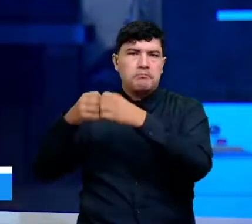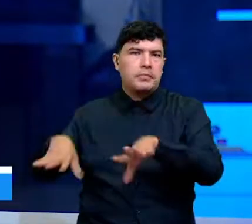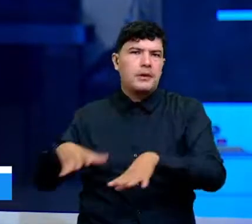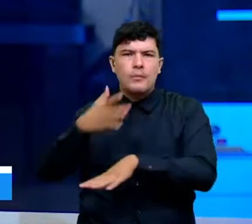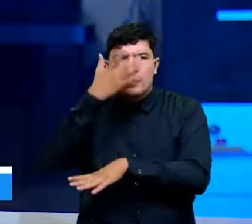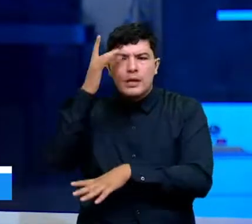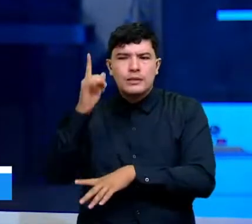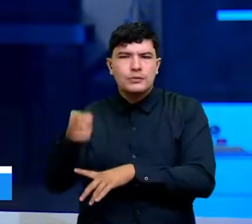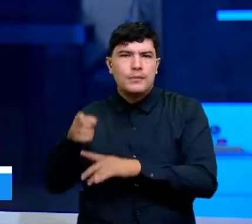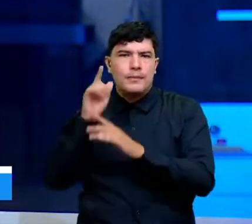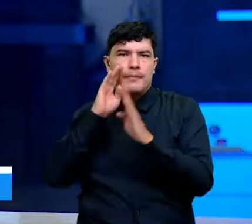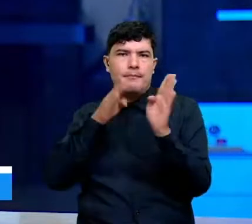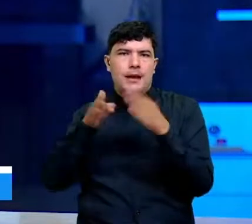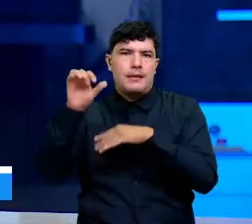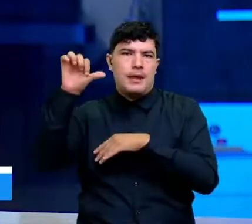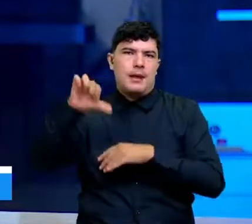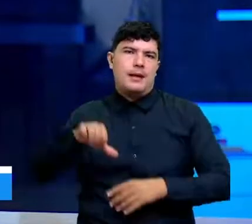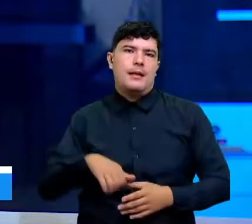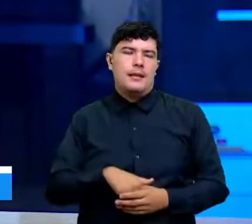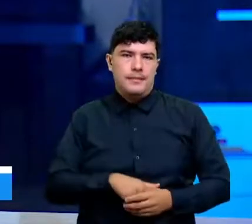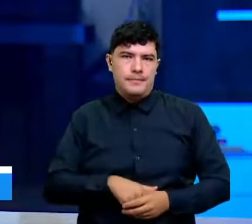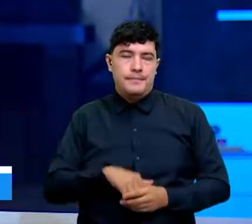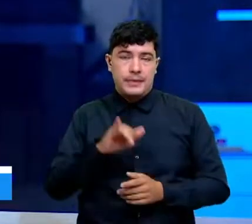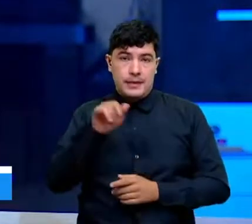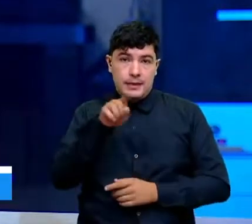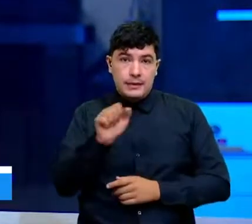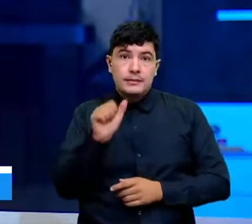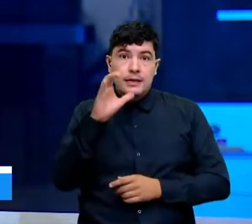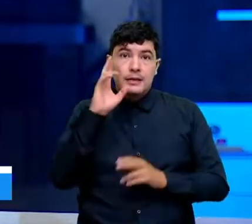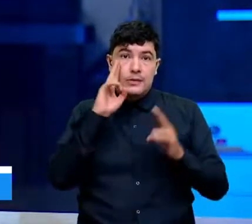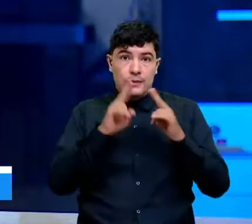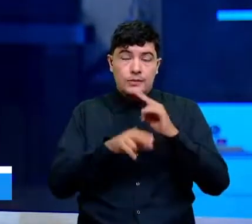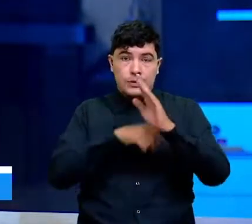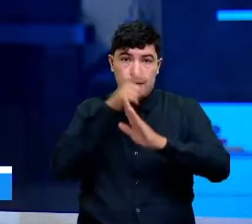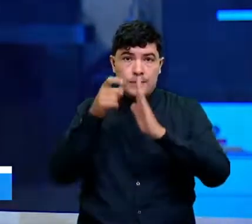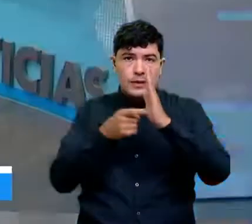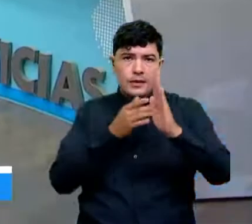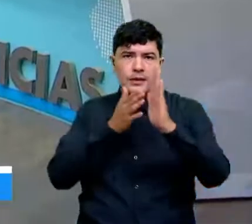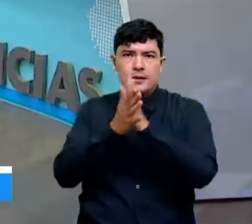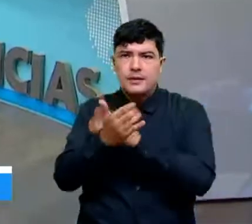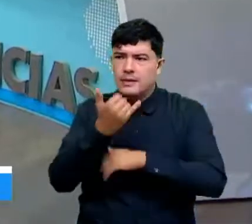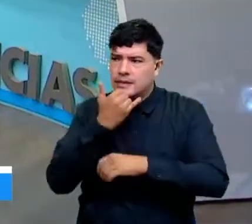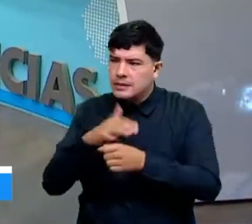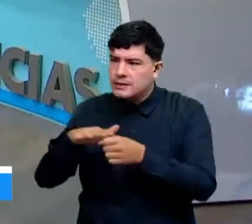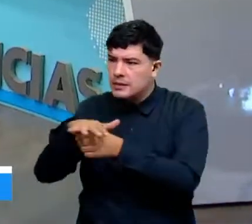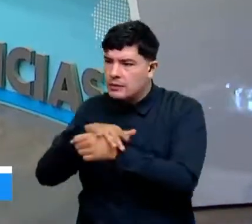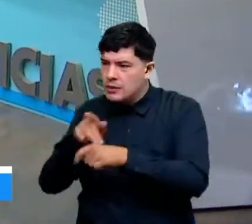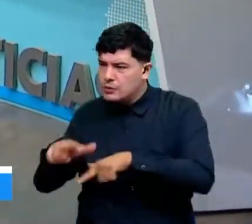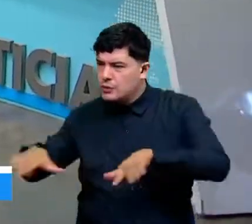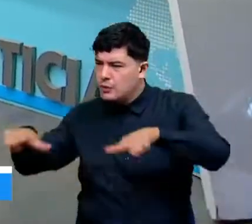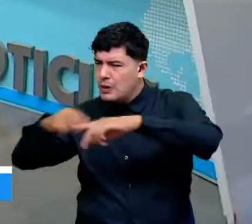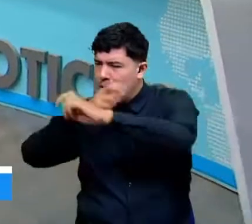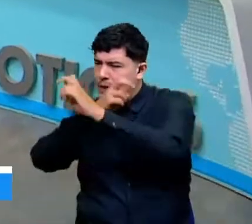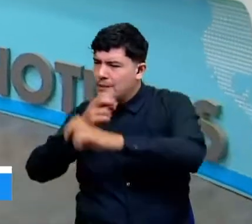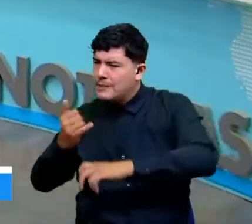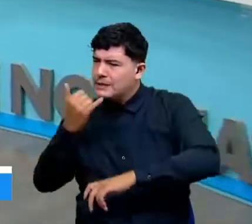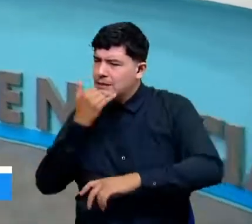de la mala planificación. Isaac Meneses, buenas tardes. ¿Cuál es la situación que se presenta en este parque?